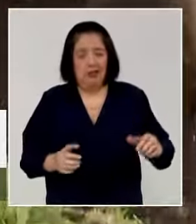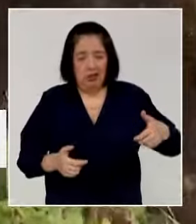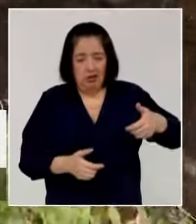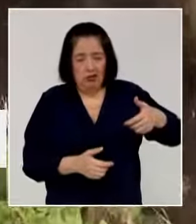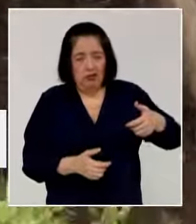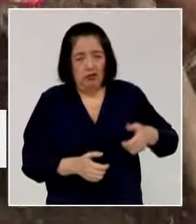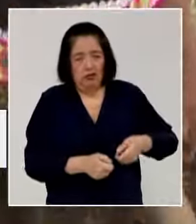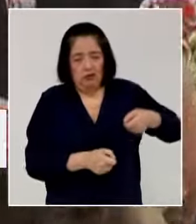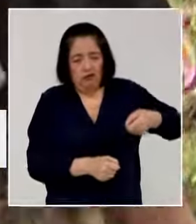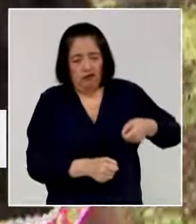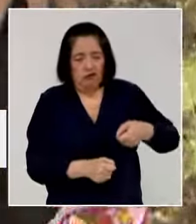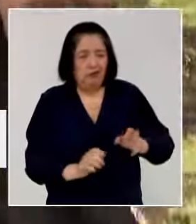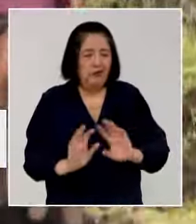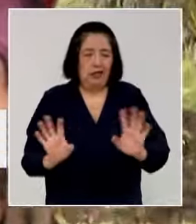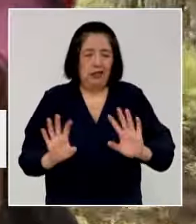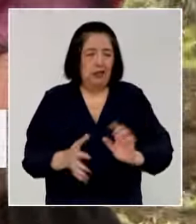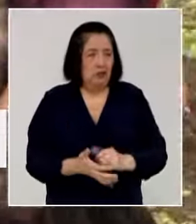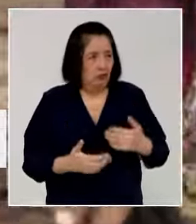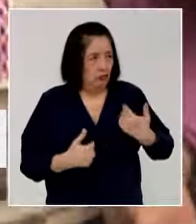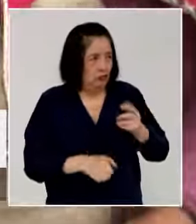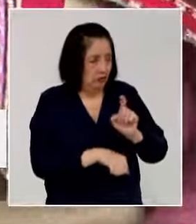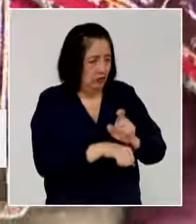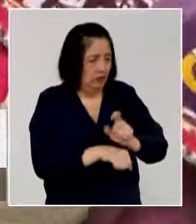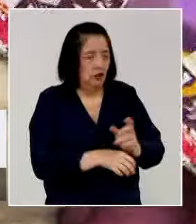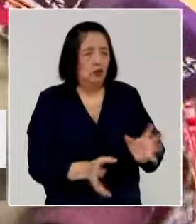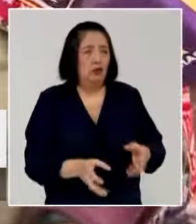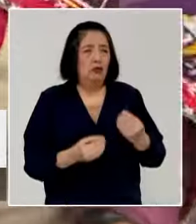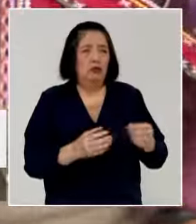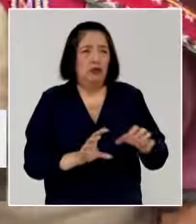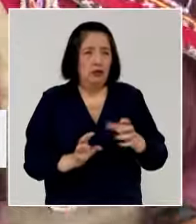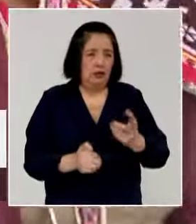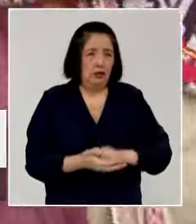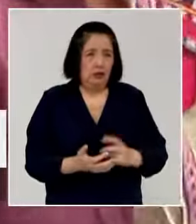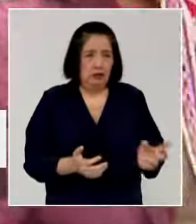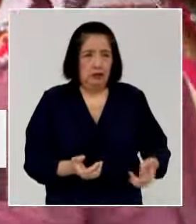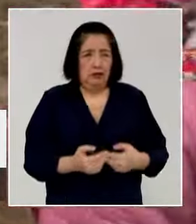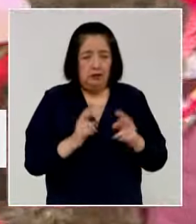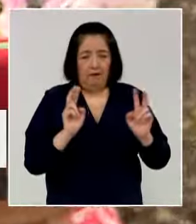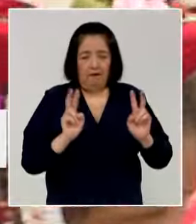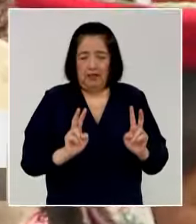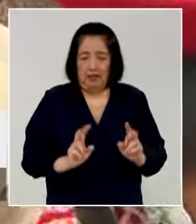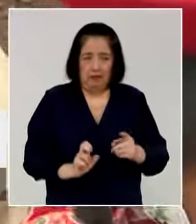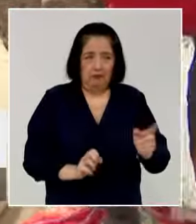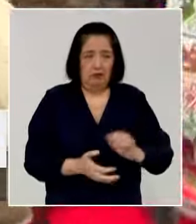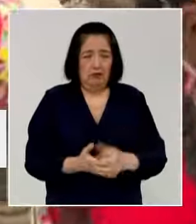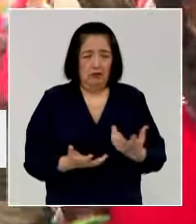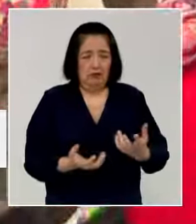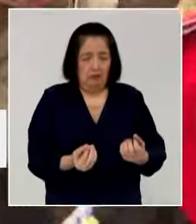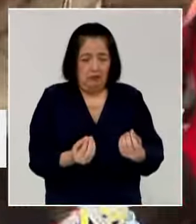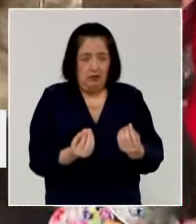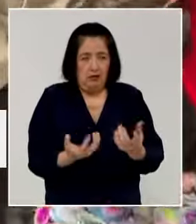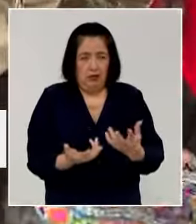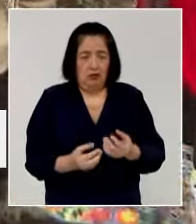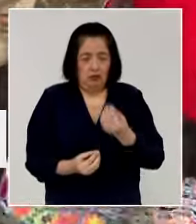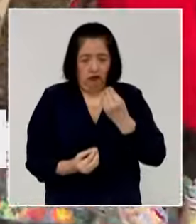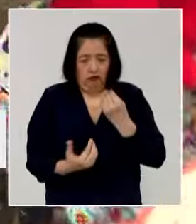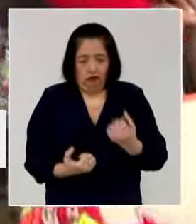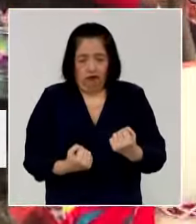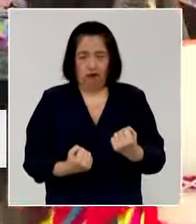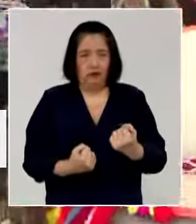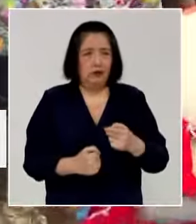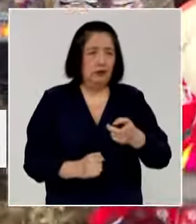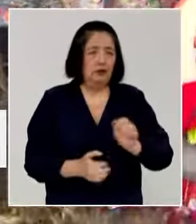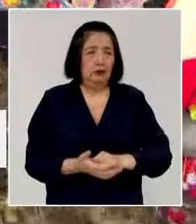que enseñar a los niños cómo se cultiva nuestra papa, ¿no? Tiene vitamina, algo nutritivo. Nutritivo,